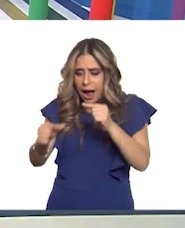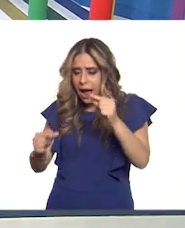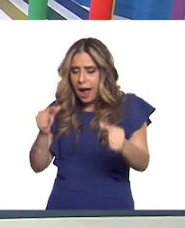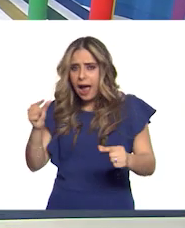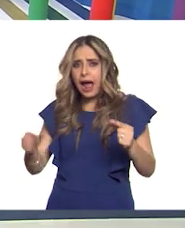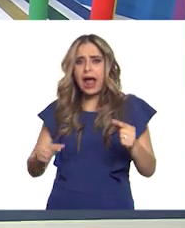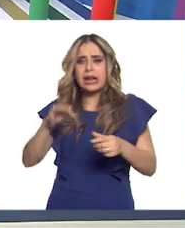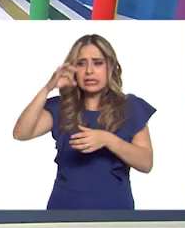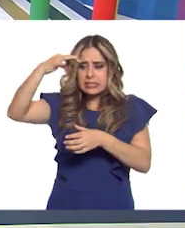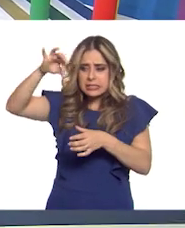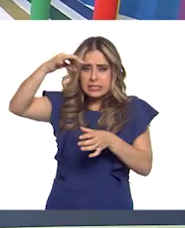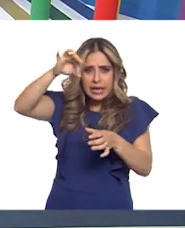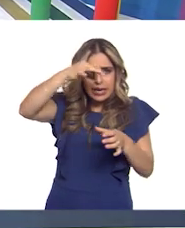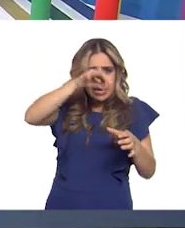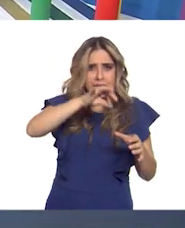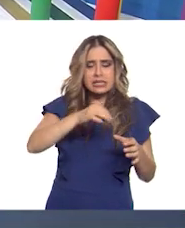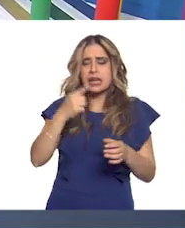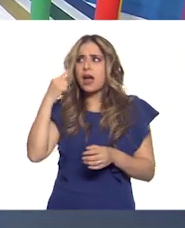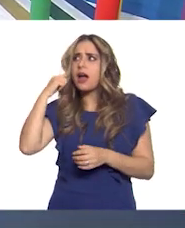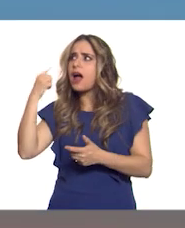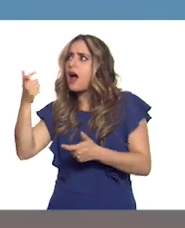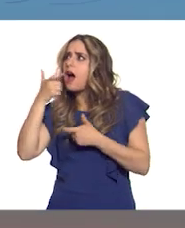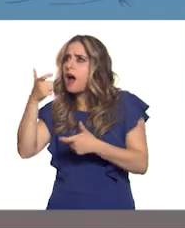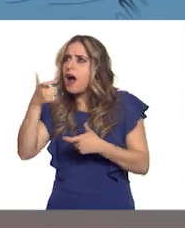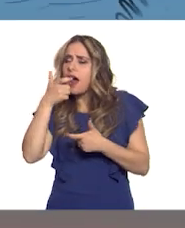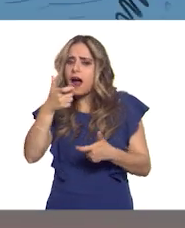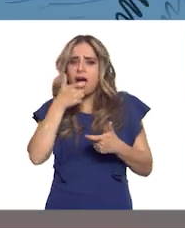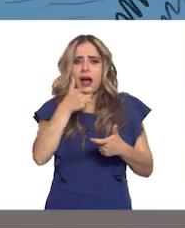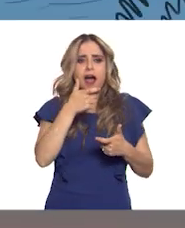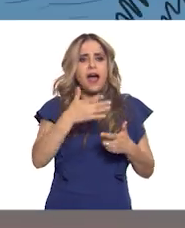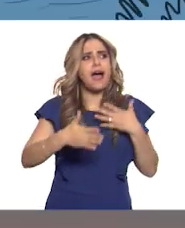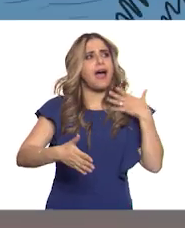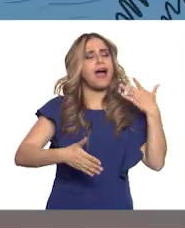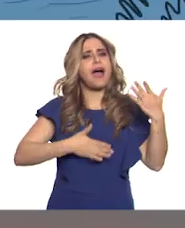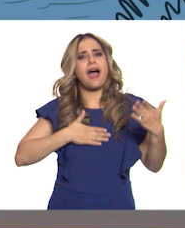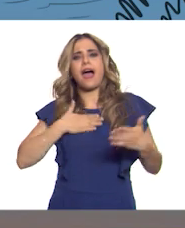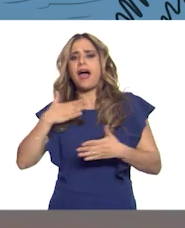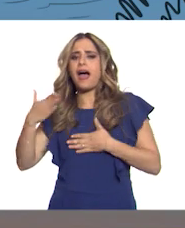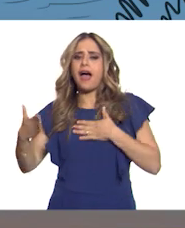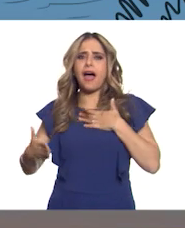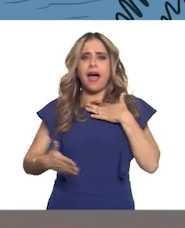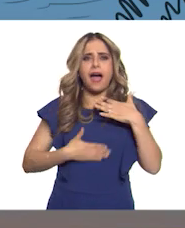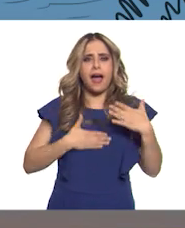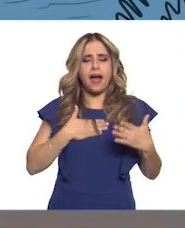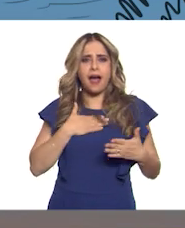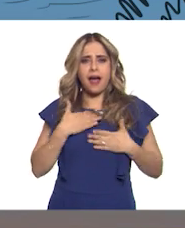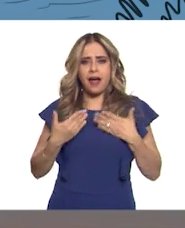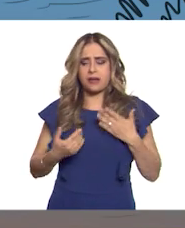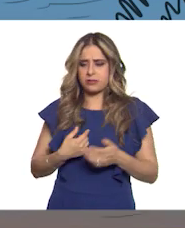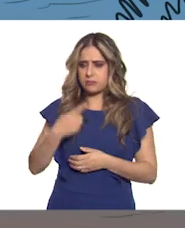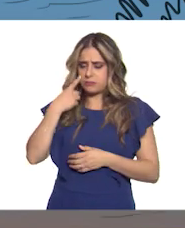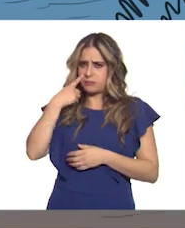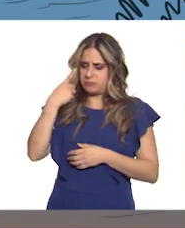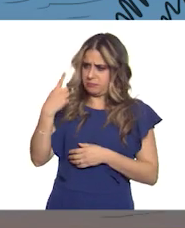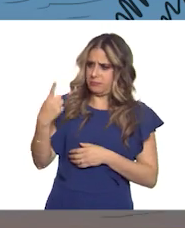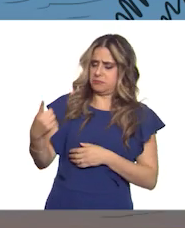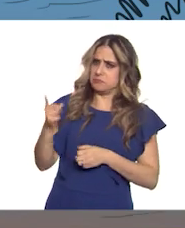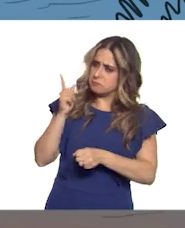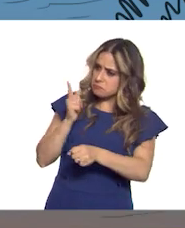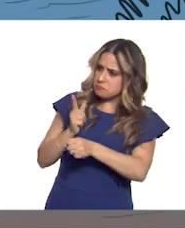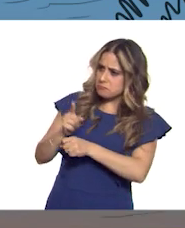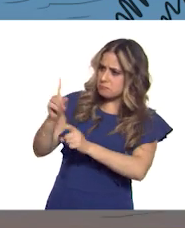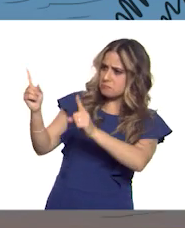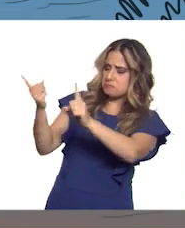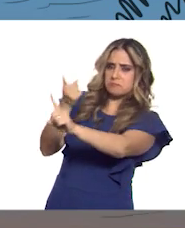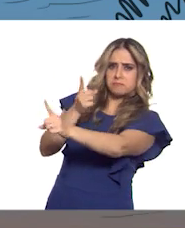cerezas, ecos de risas, áureas, festivas. Y allá, entre las espumas, entre las